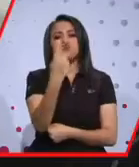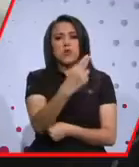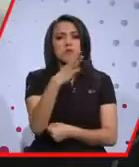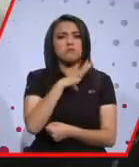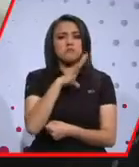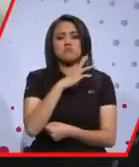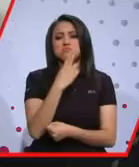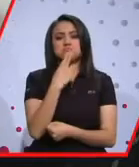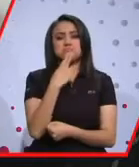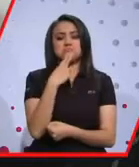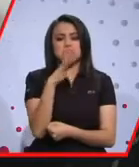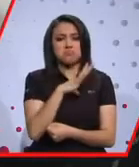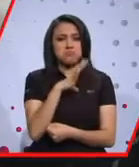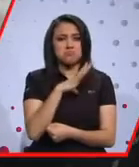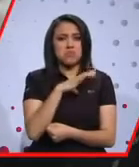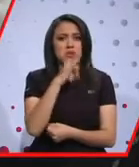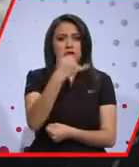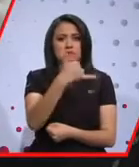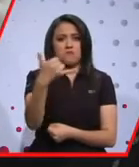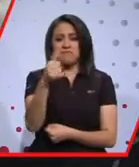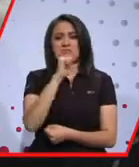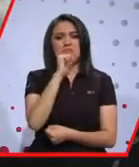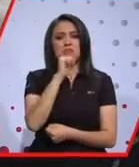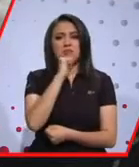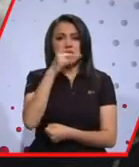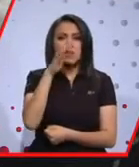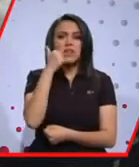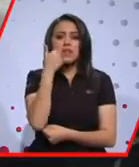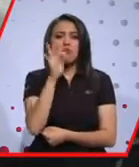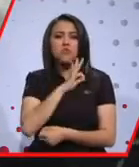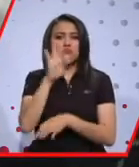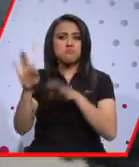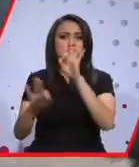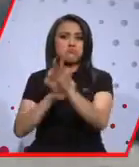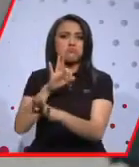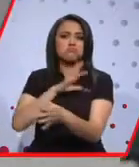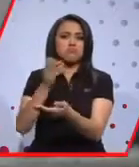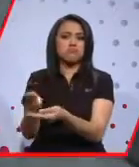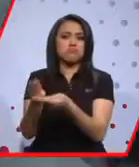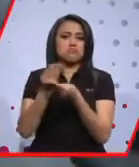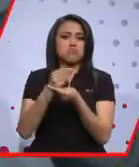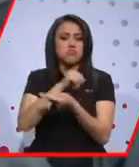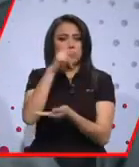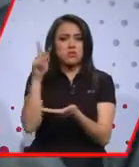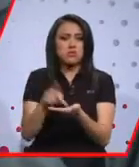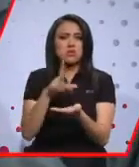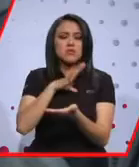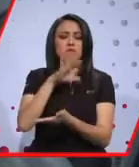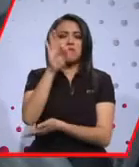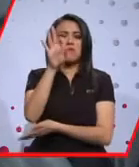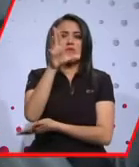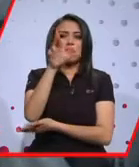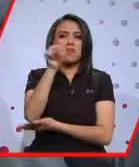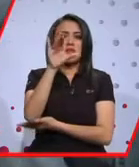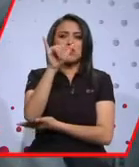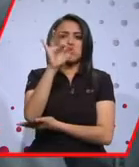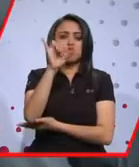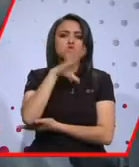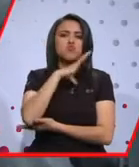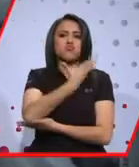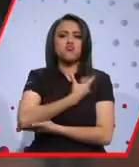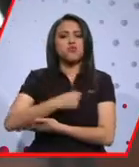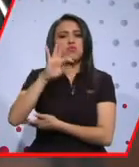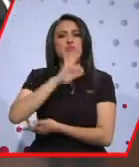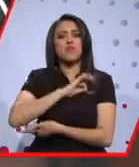la vivienda para los trabajadores infonavit por lo que decide realizar el trámite para la devolución de la subcuenta es francisco cortez su hijo quien lo